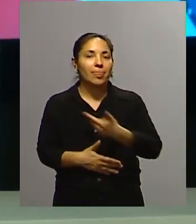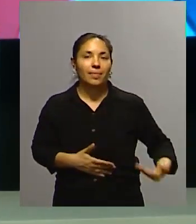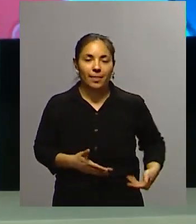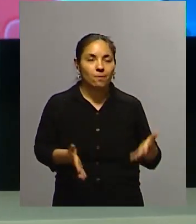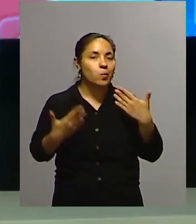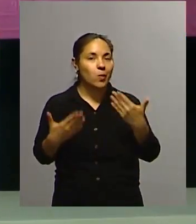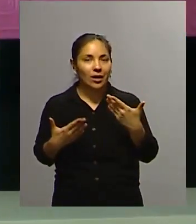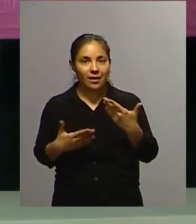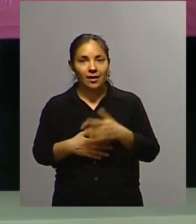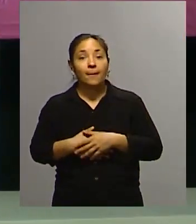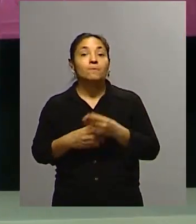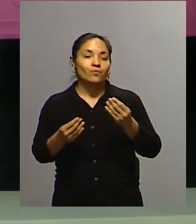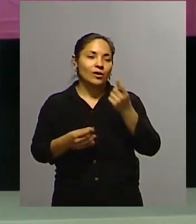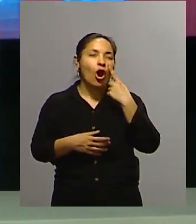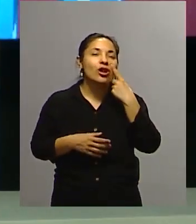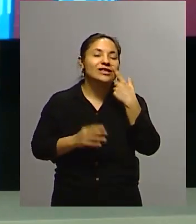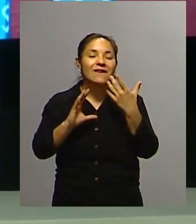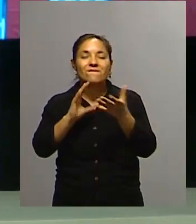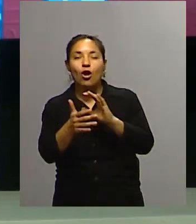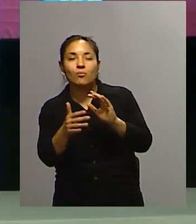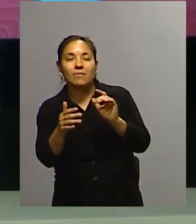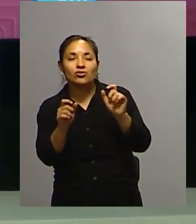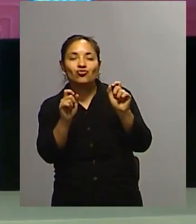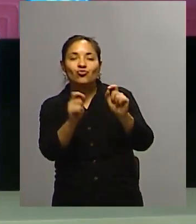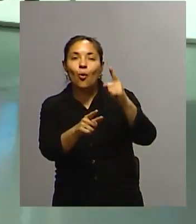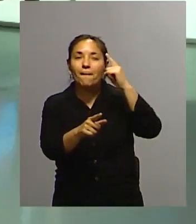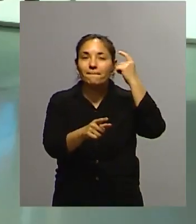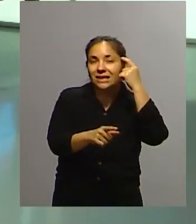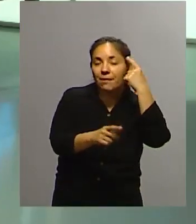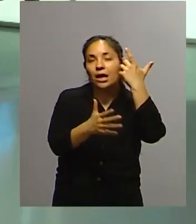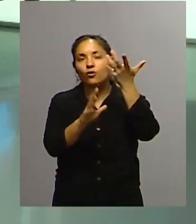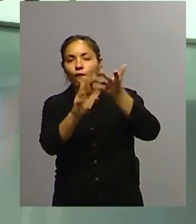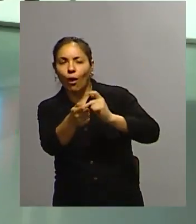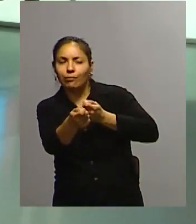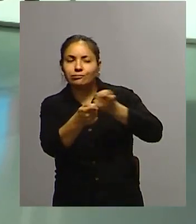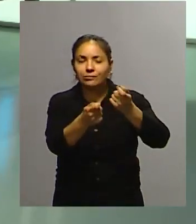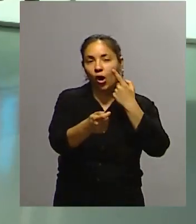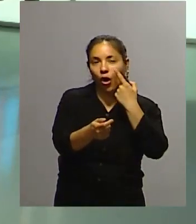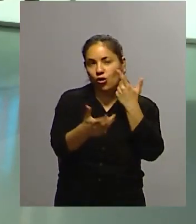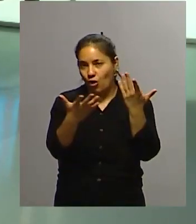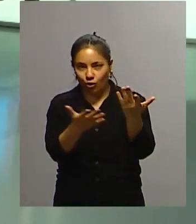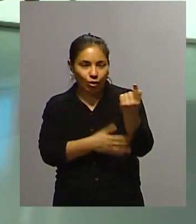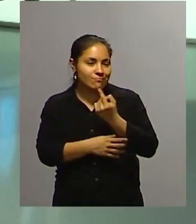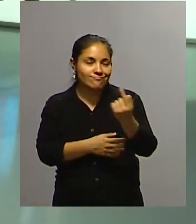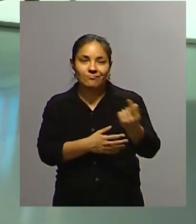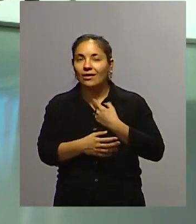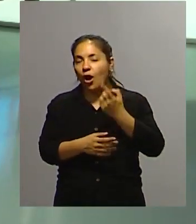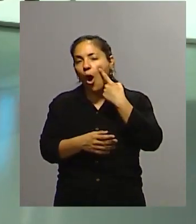porque conocí el idioma. Claro. Por desde un lado y del otro, de un lado y del otro. Claro. Entonces,